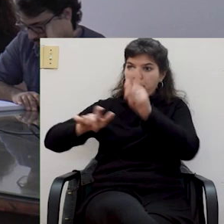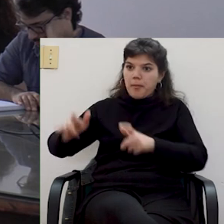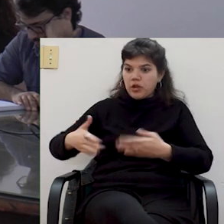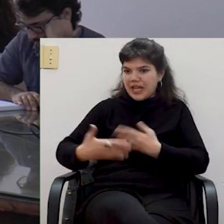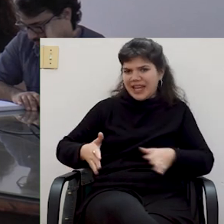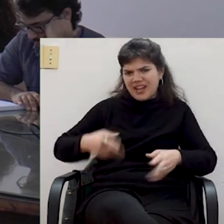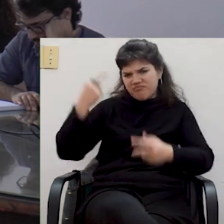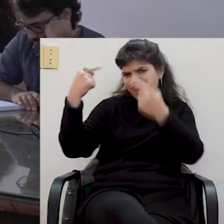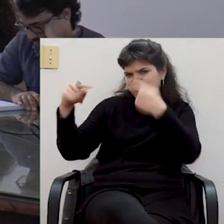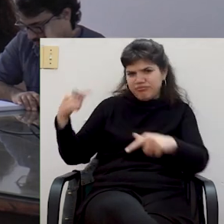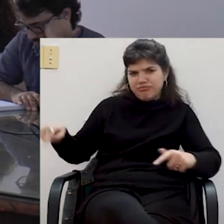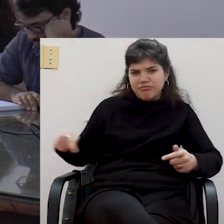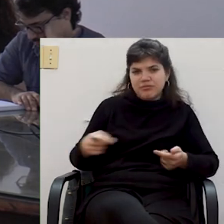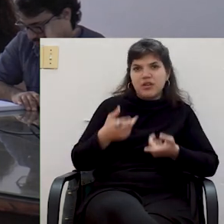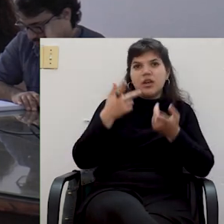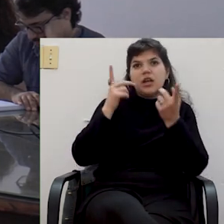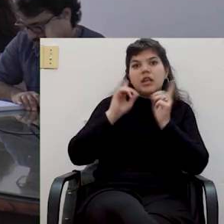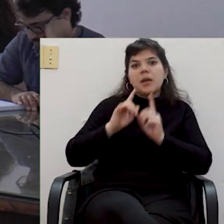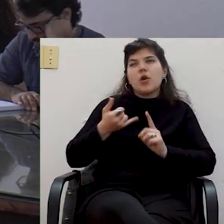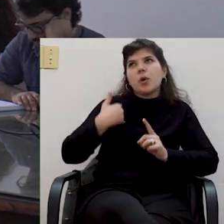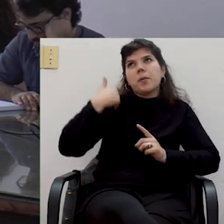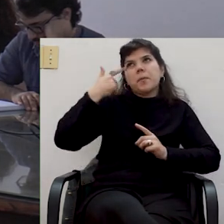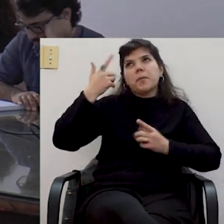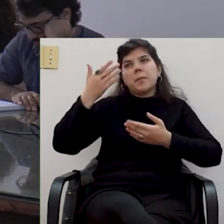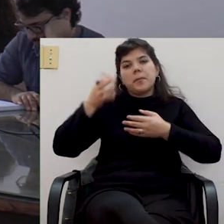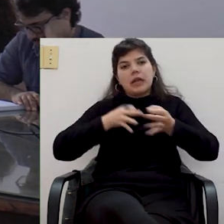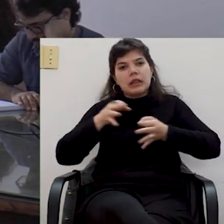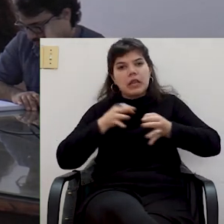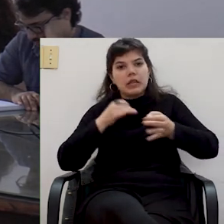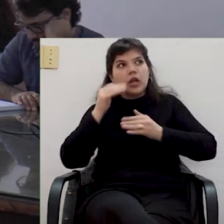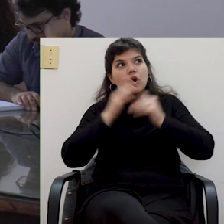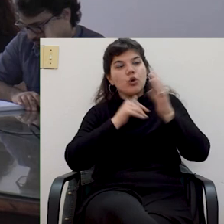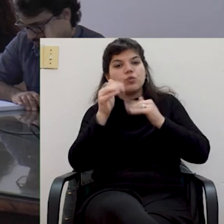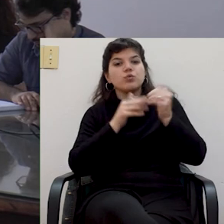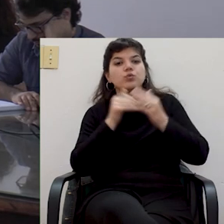diversos, en cómo generar estrategias de construcción